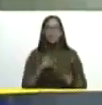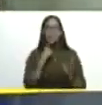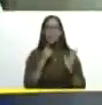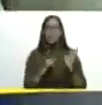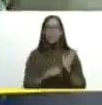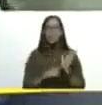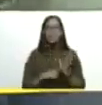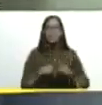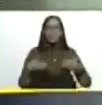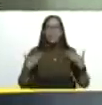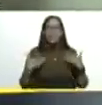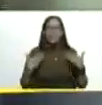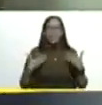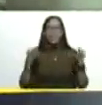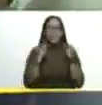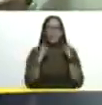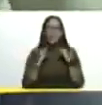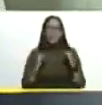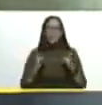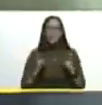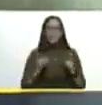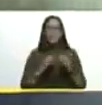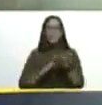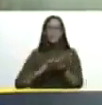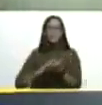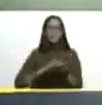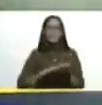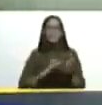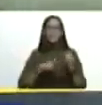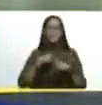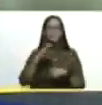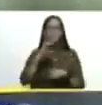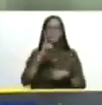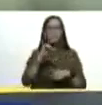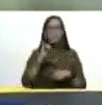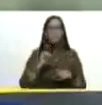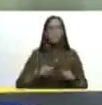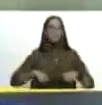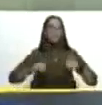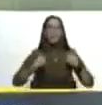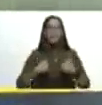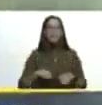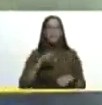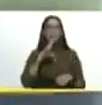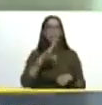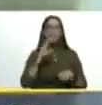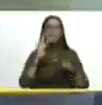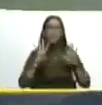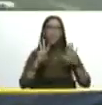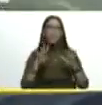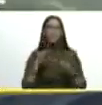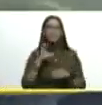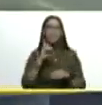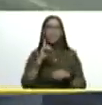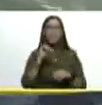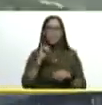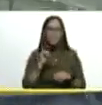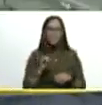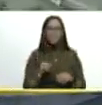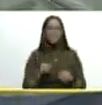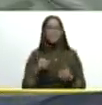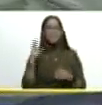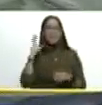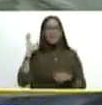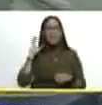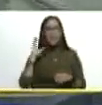completamente alegres y felices por la rehabilitación de otro CDI más. De los 39 CDI que contamos aquí en Distrito